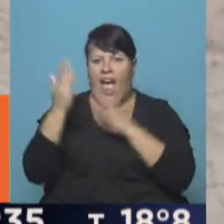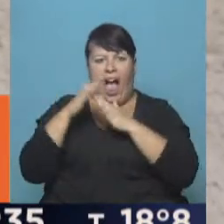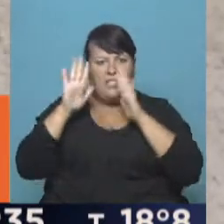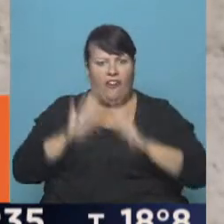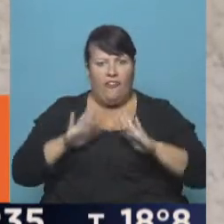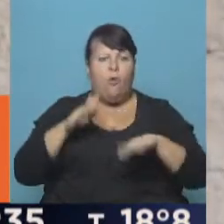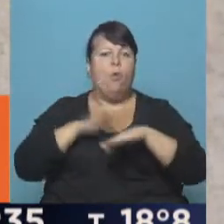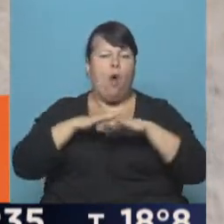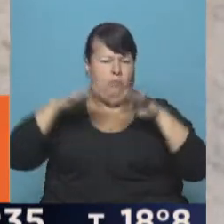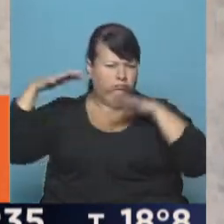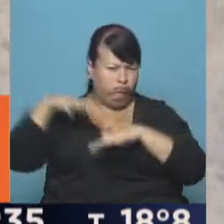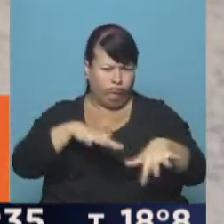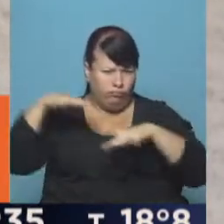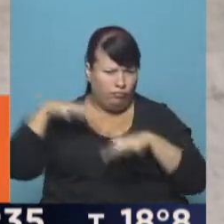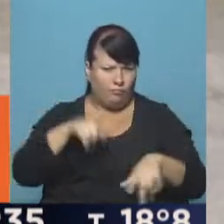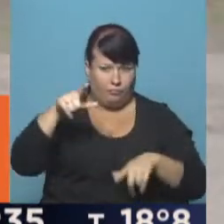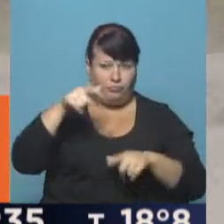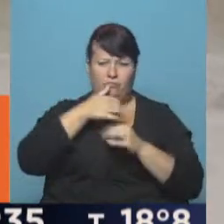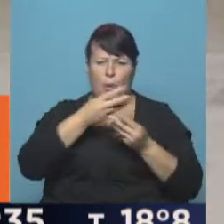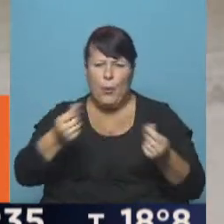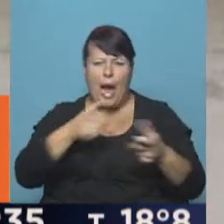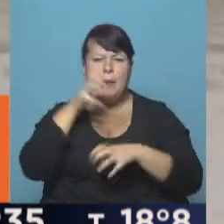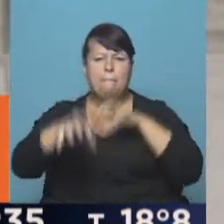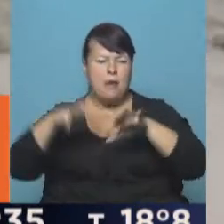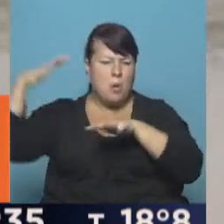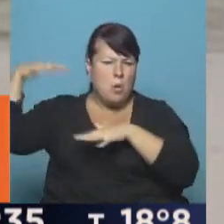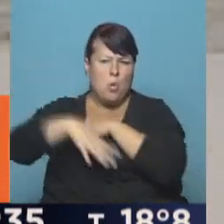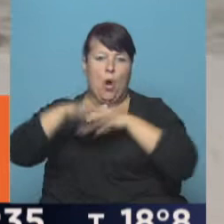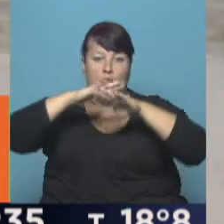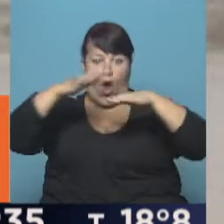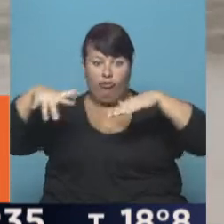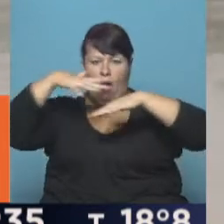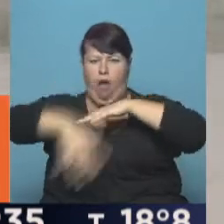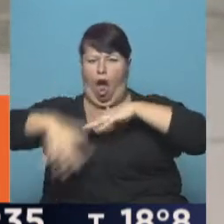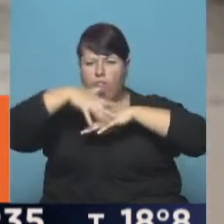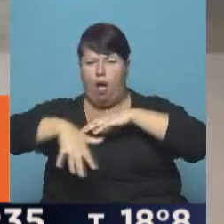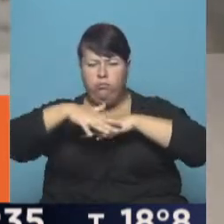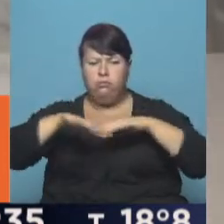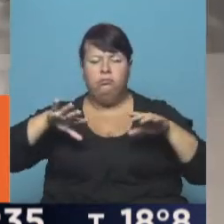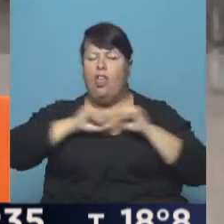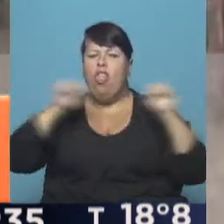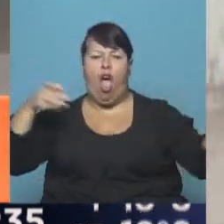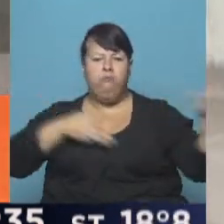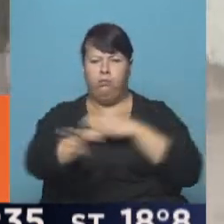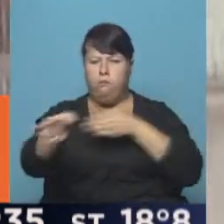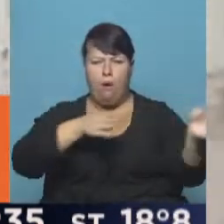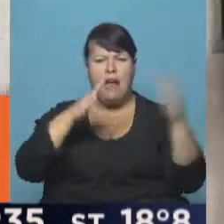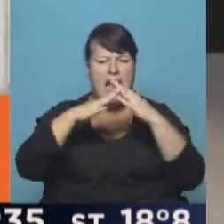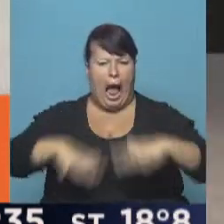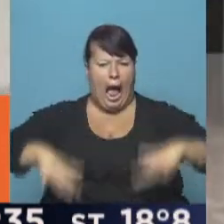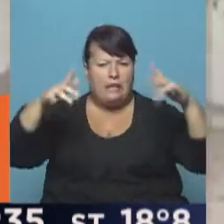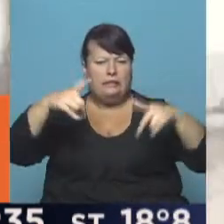hogares por la fuerza con la que ese mar de barro y piedras caía del cerro e ingresaba sin previo aviso en las casas de sus